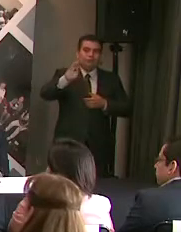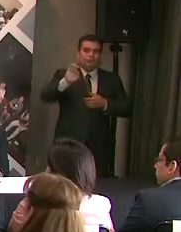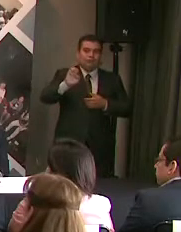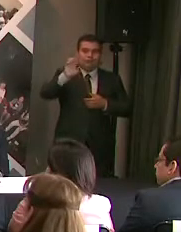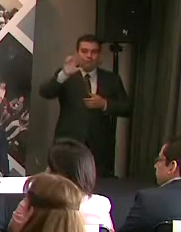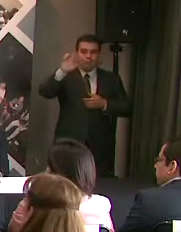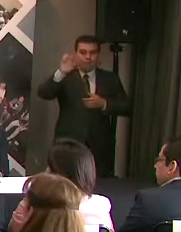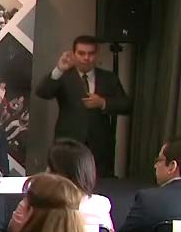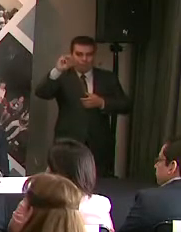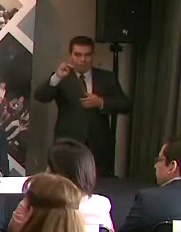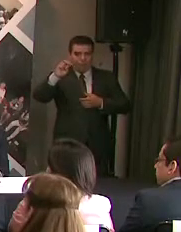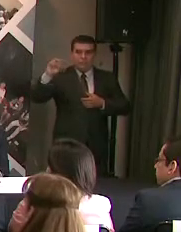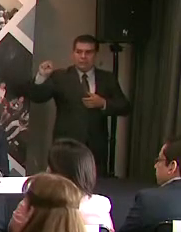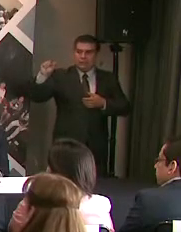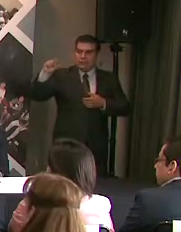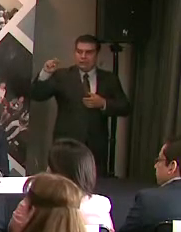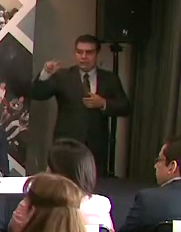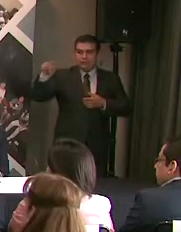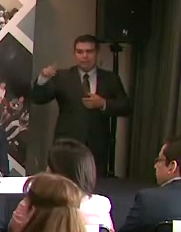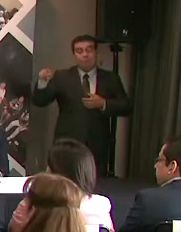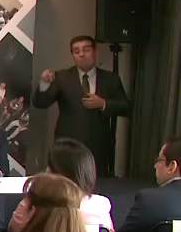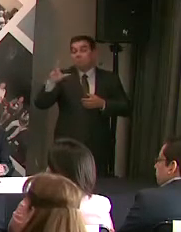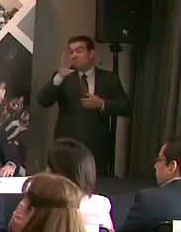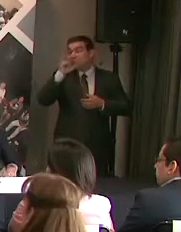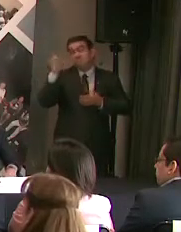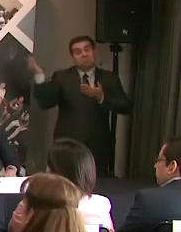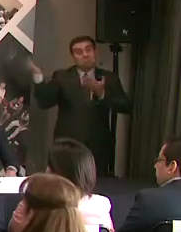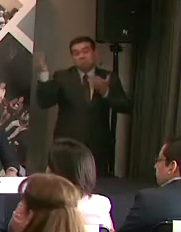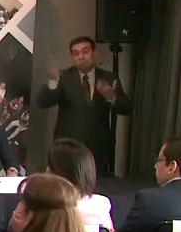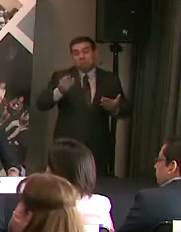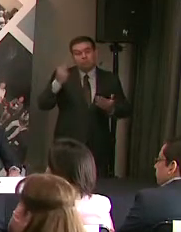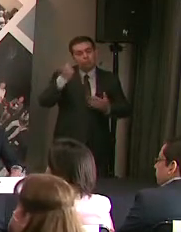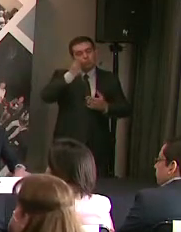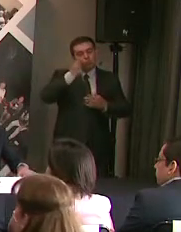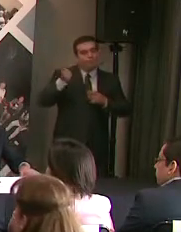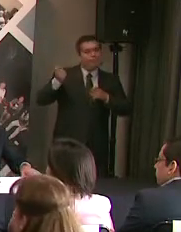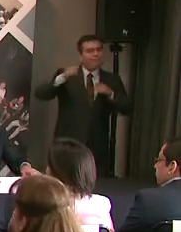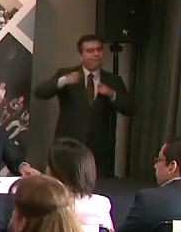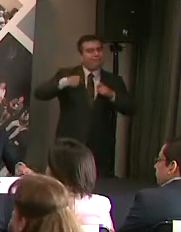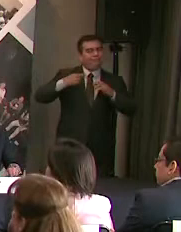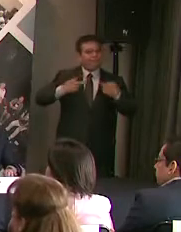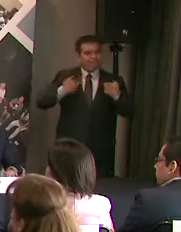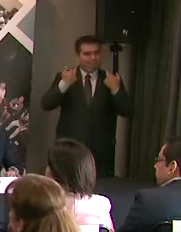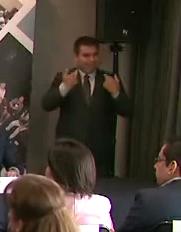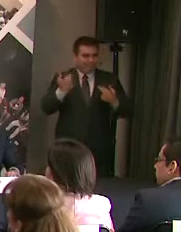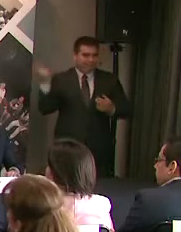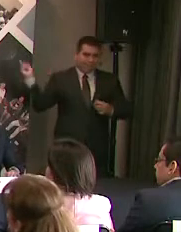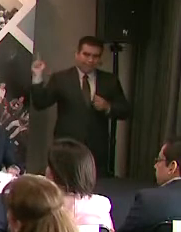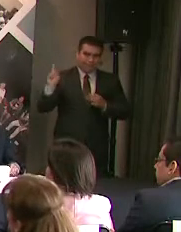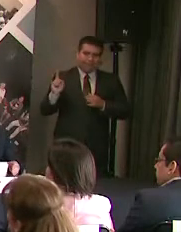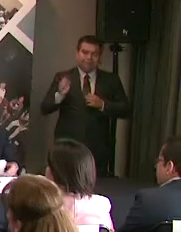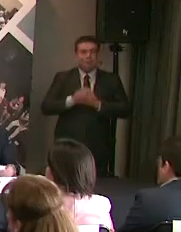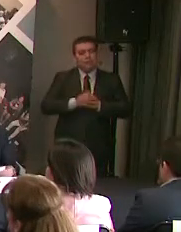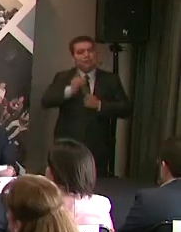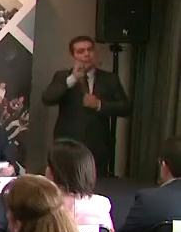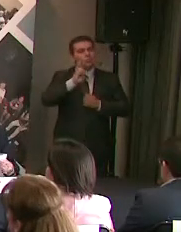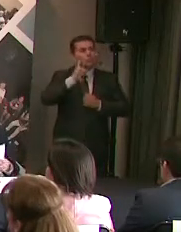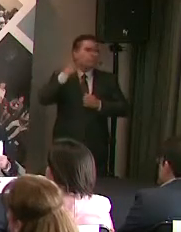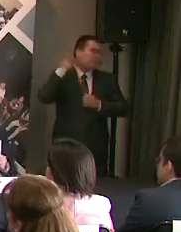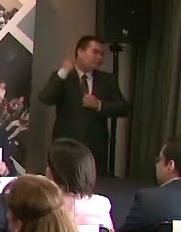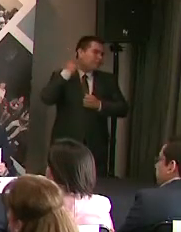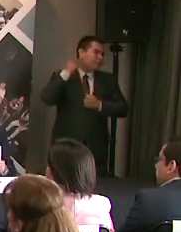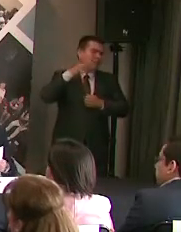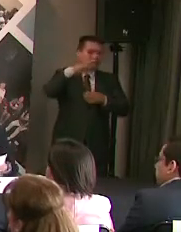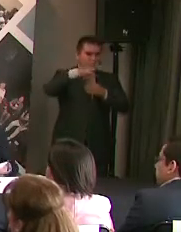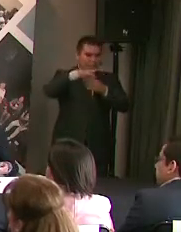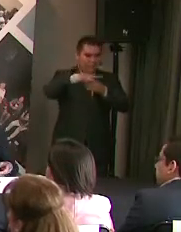por estar en una misión fuera de México no pudo estar aquí el día de hoy. La participación política de las mujeres no es solo un